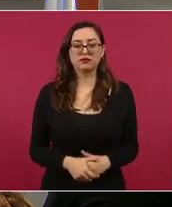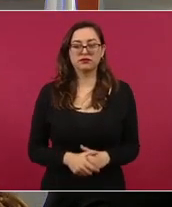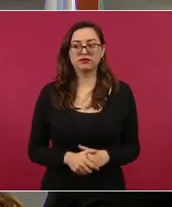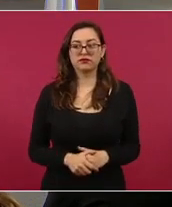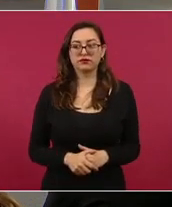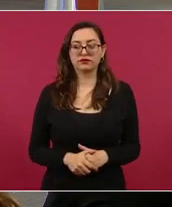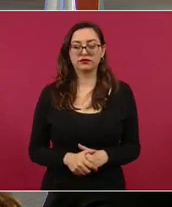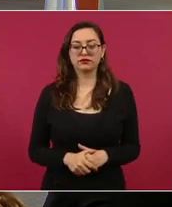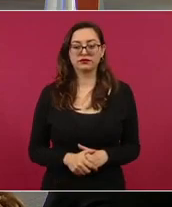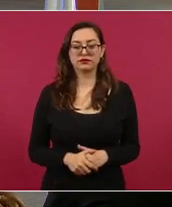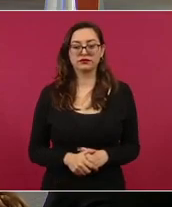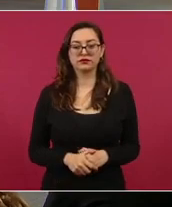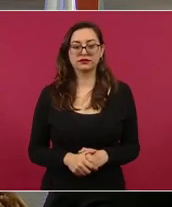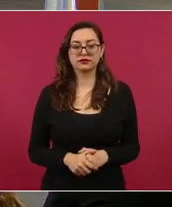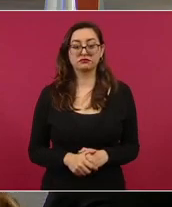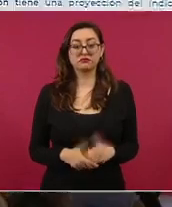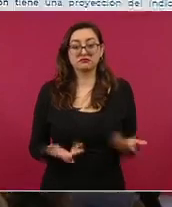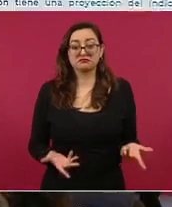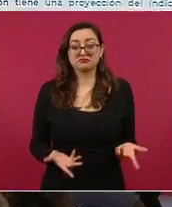Aquí, ¿no?